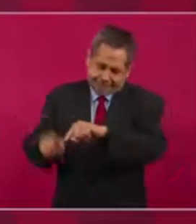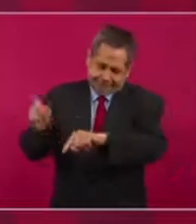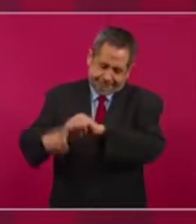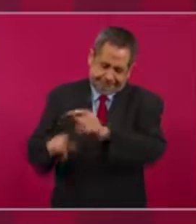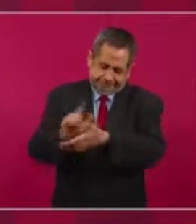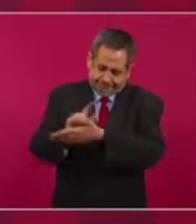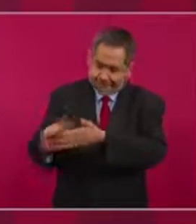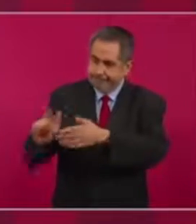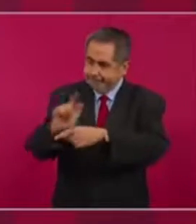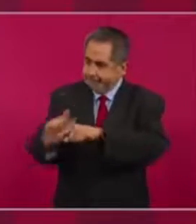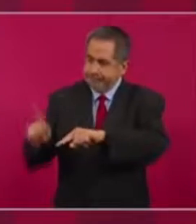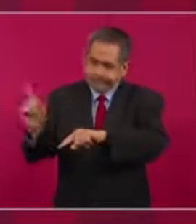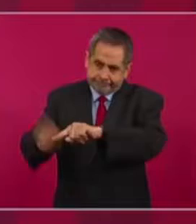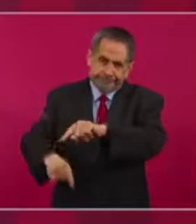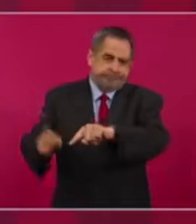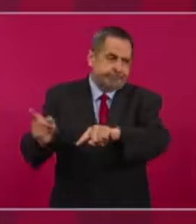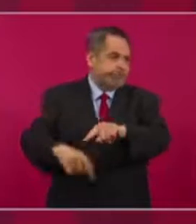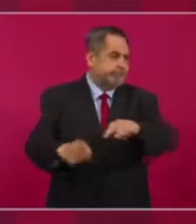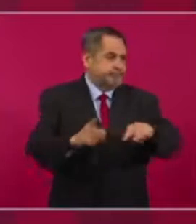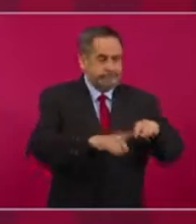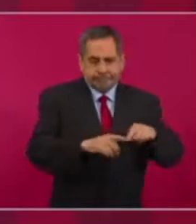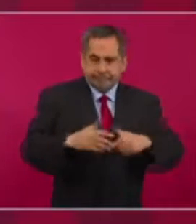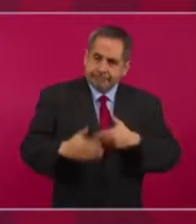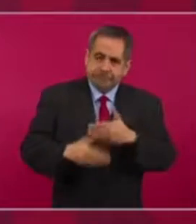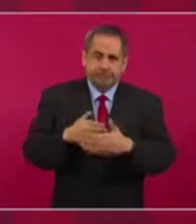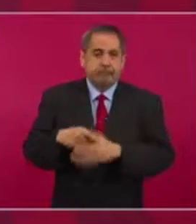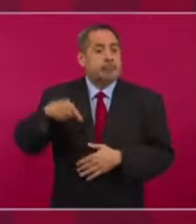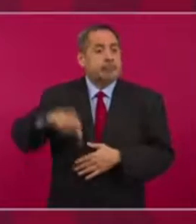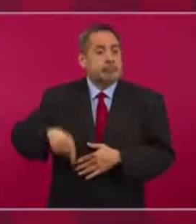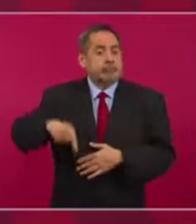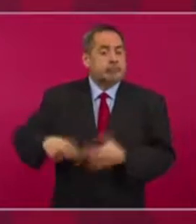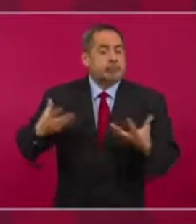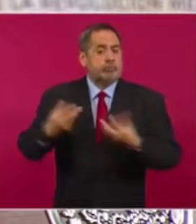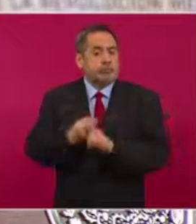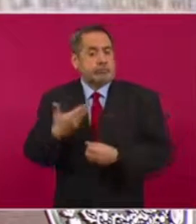Aquí hemos avanzado mucho en el Poder Ejecutivo,